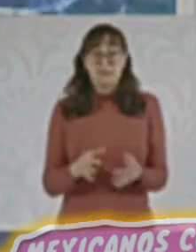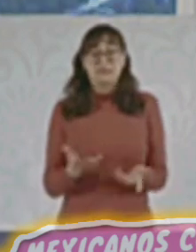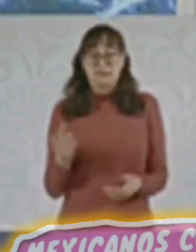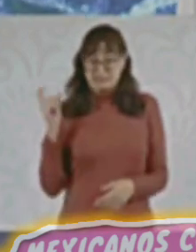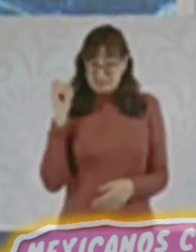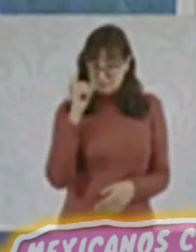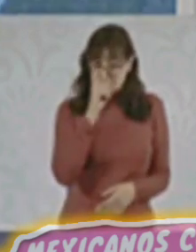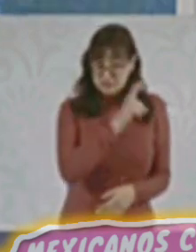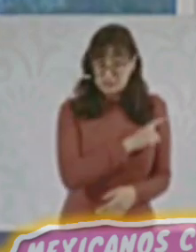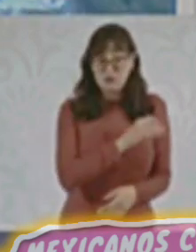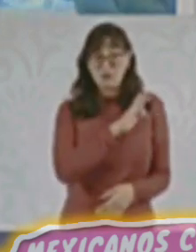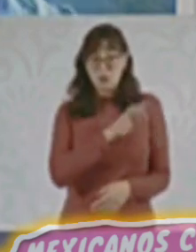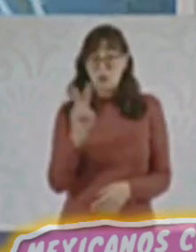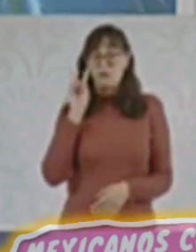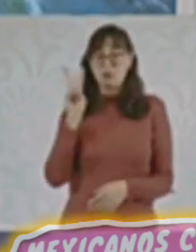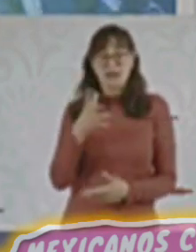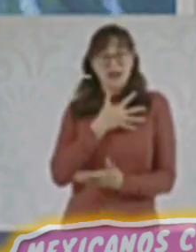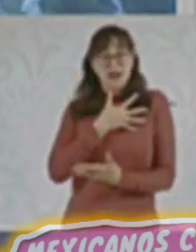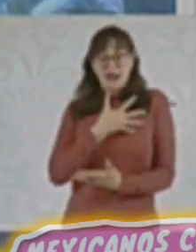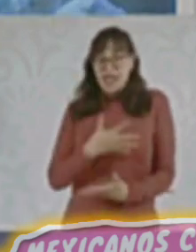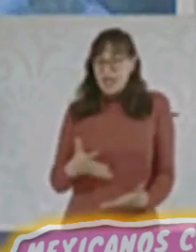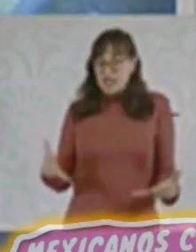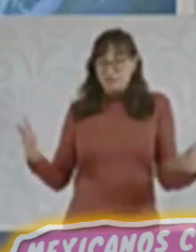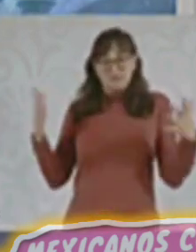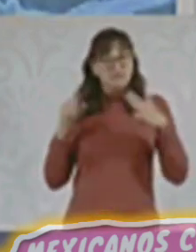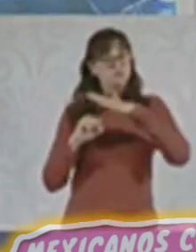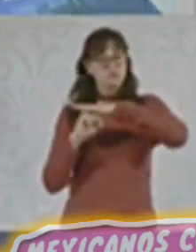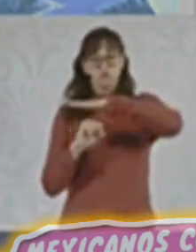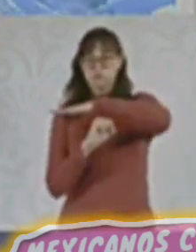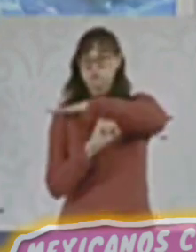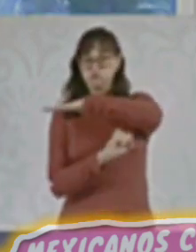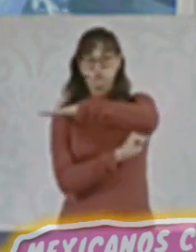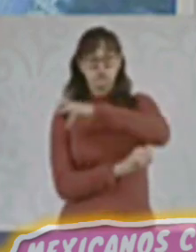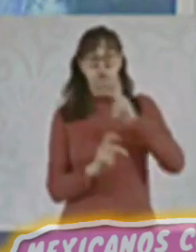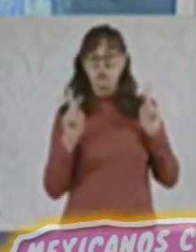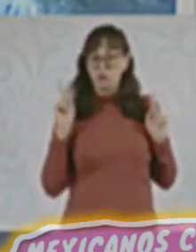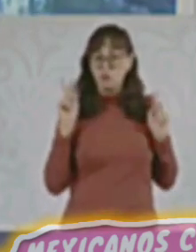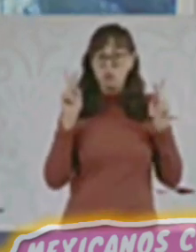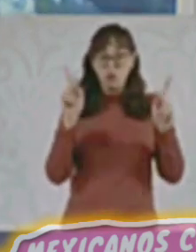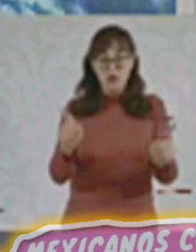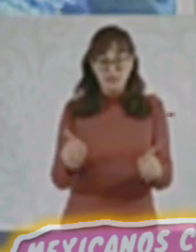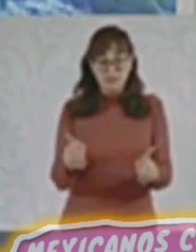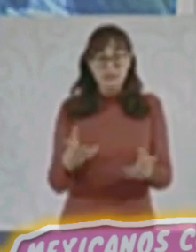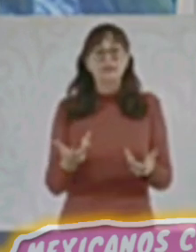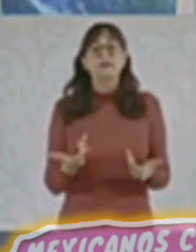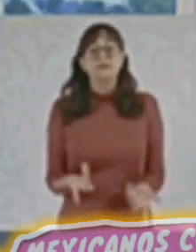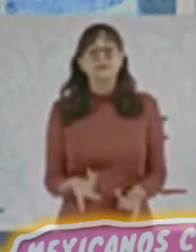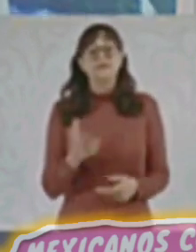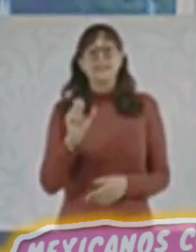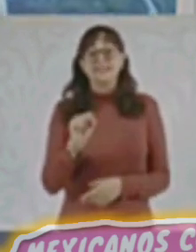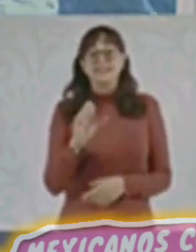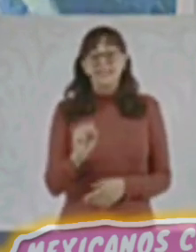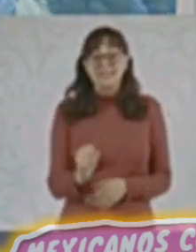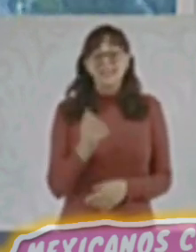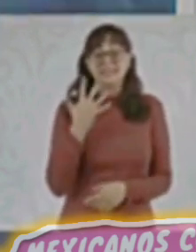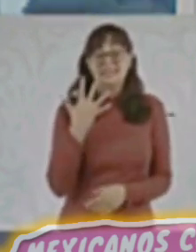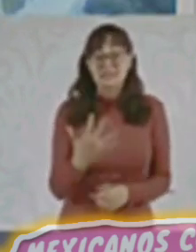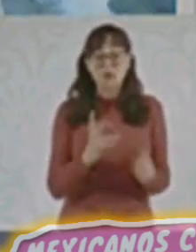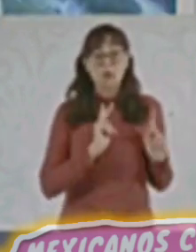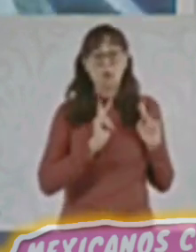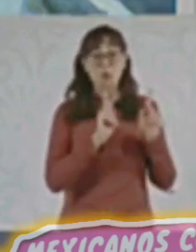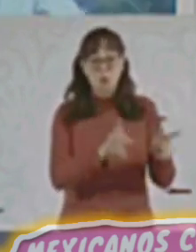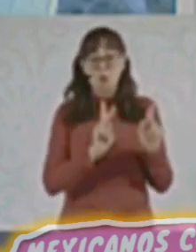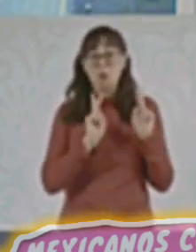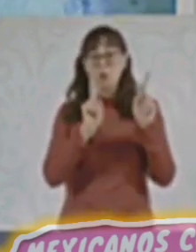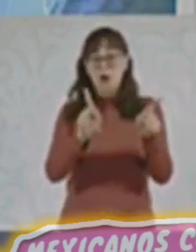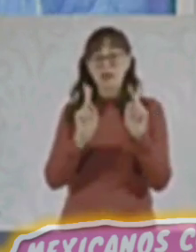compleja. Aquí se ve la magnitud de las estructuras. Como ven, son 65 puentes y algunos